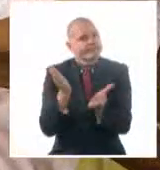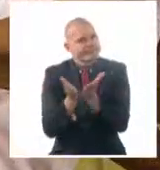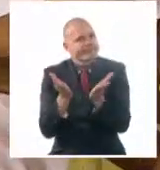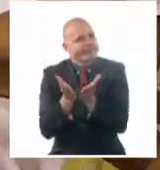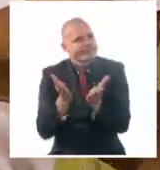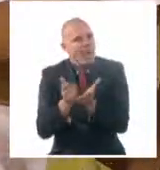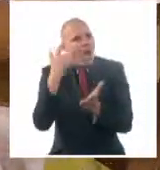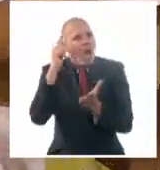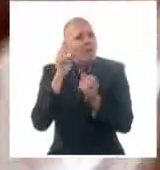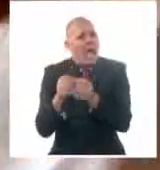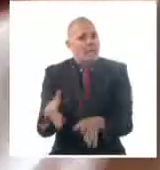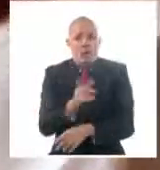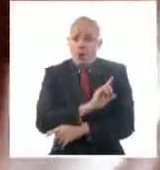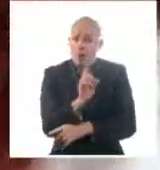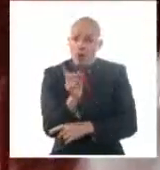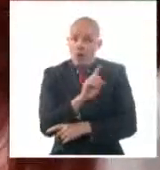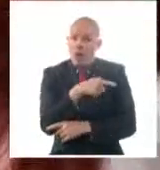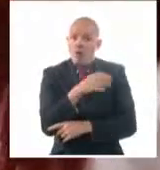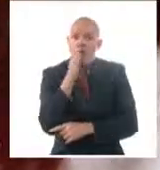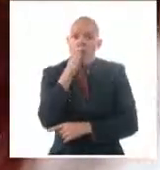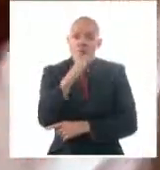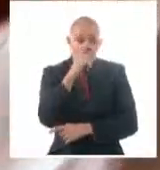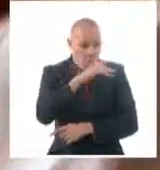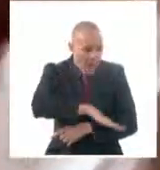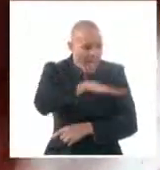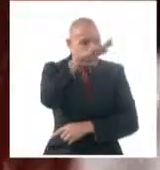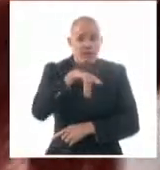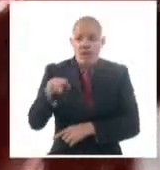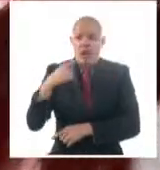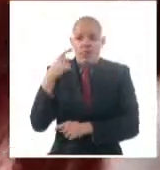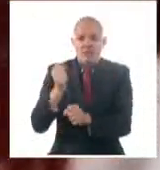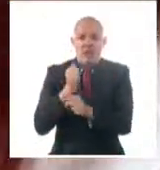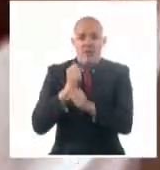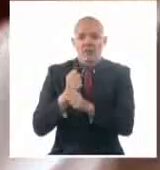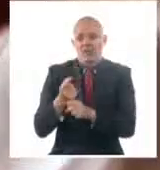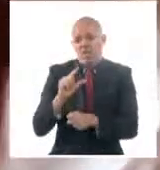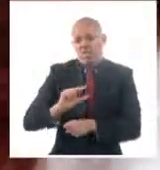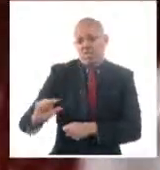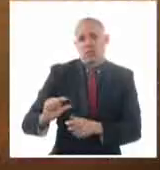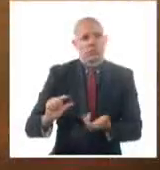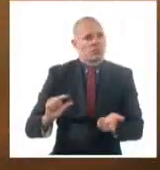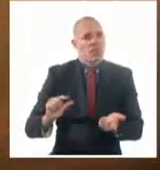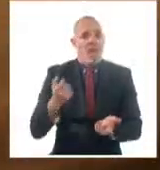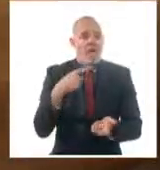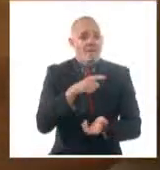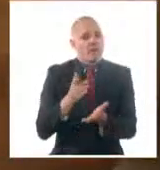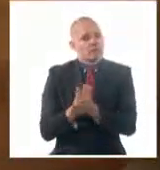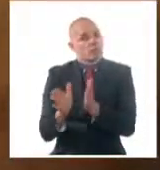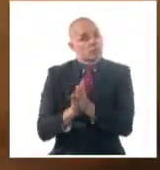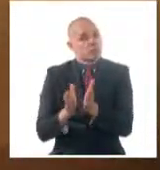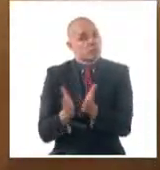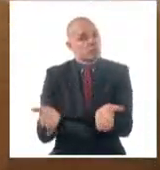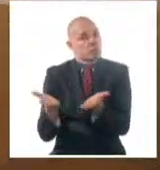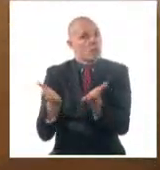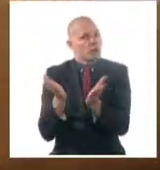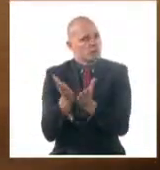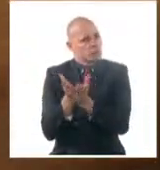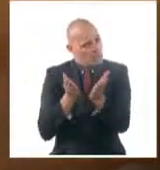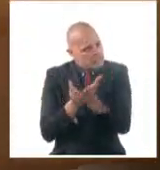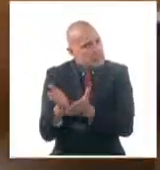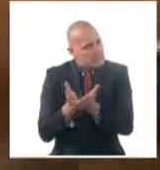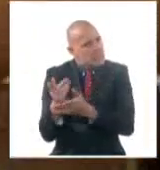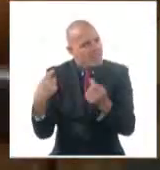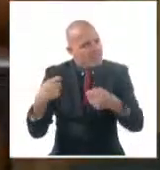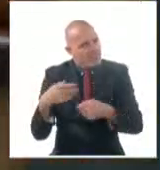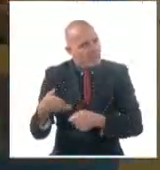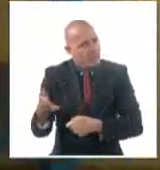también de cuánto dependerá entonces que ella pueda reincorporarse, reinsertarse social, laboralmente, como una persona también, como una